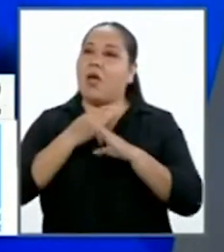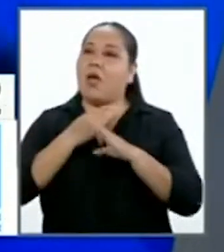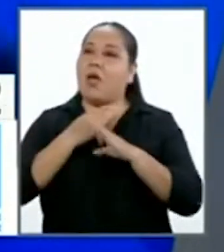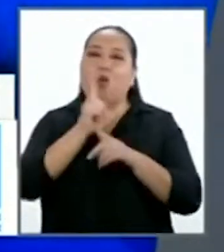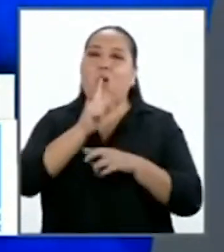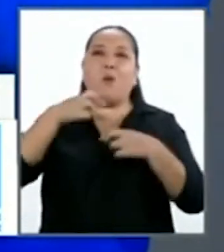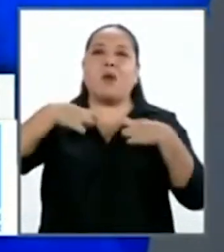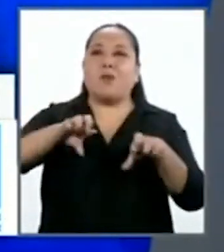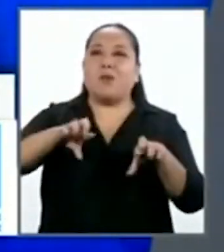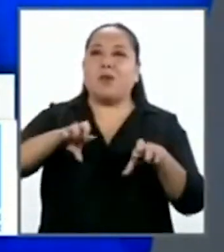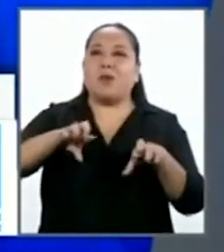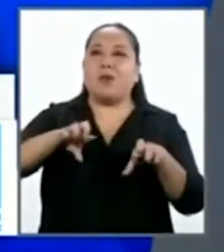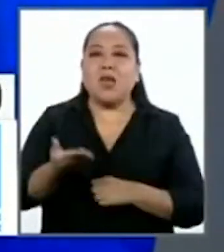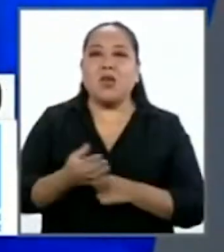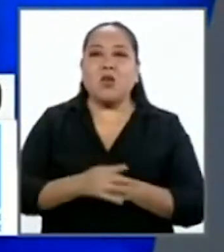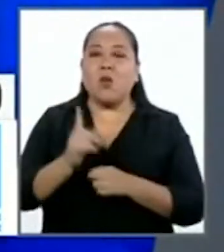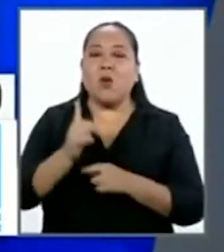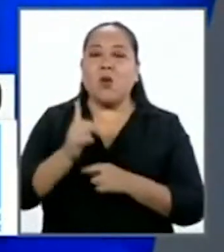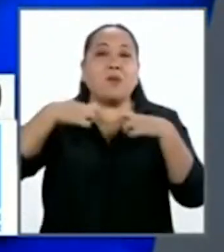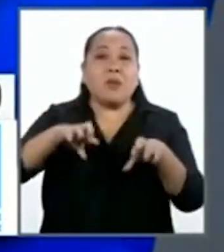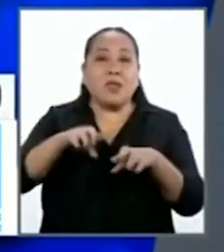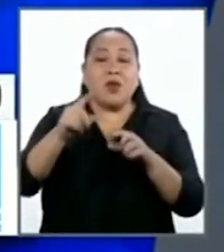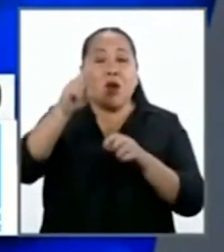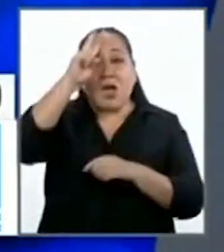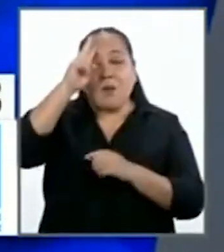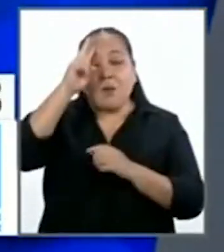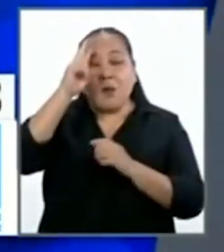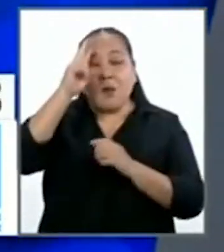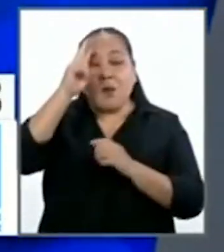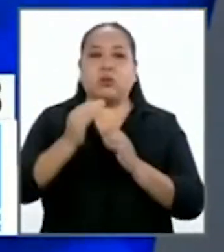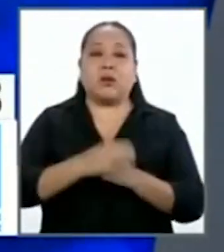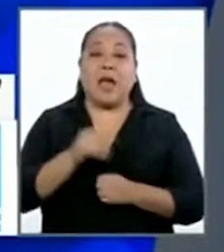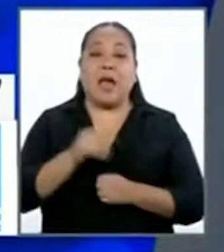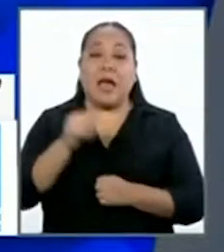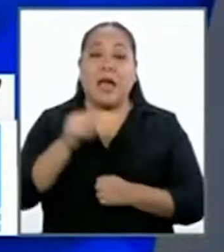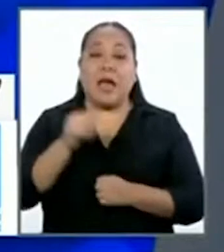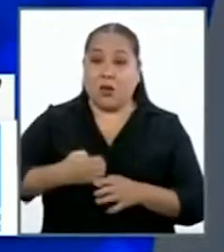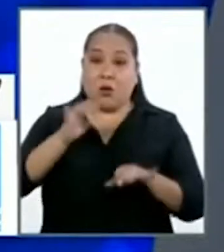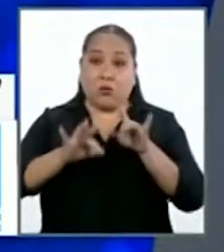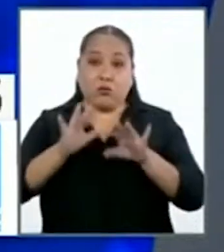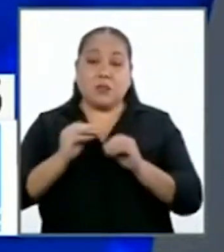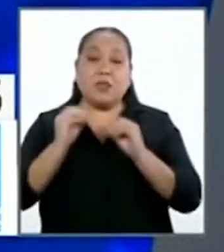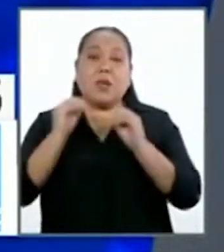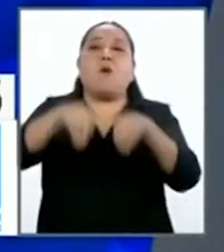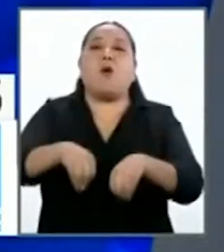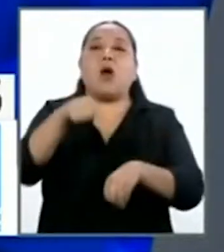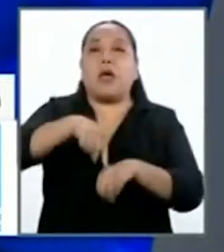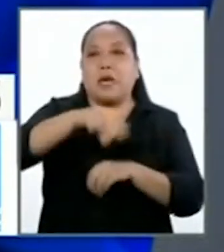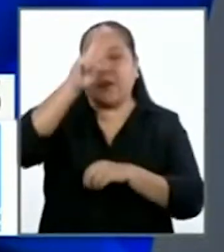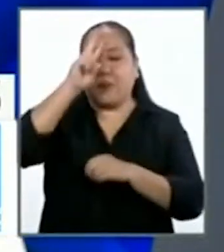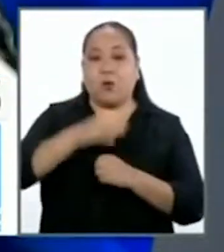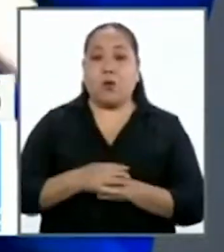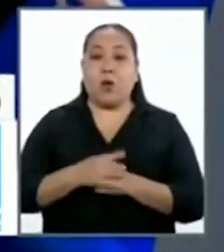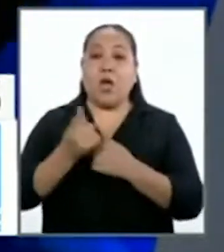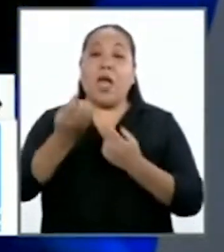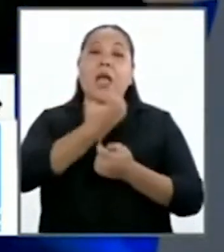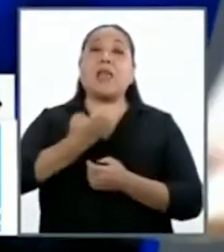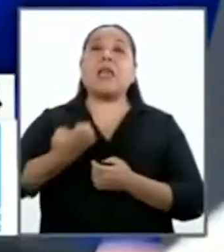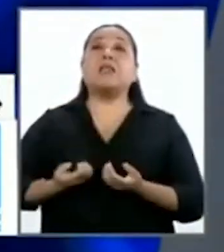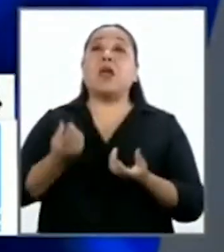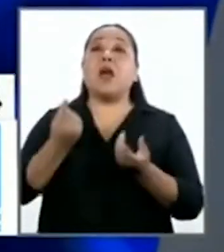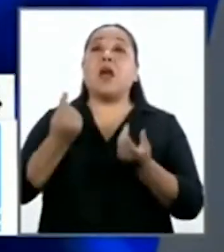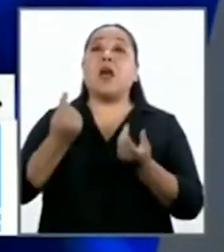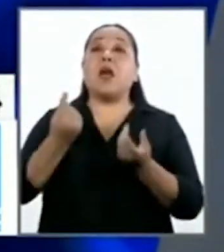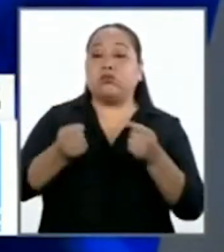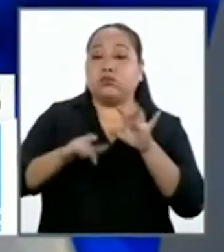ter a este señor este señor he pedido que lo electrónico se implemente en perú lo bueno electrónico lleva el canal